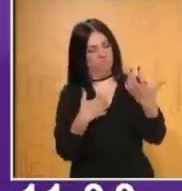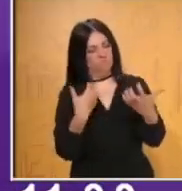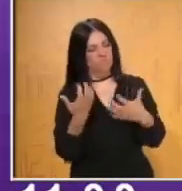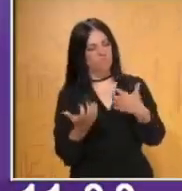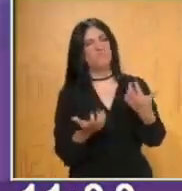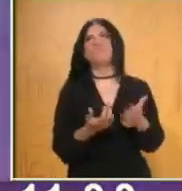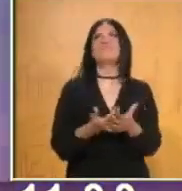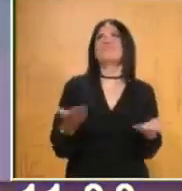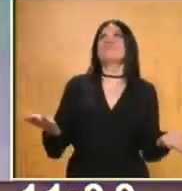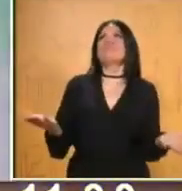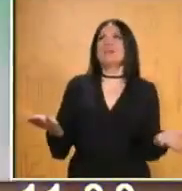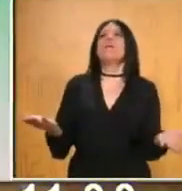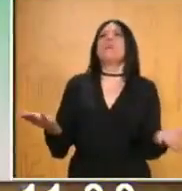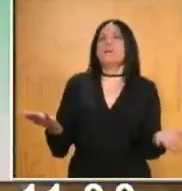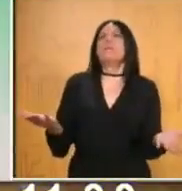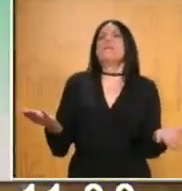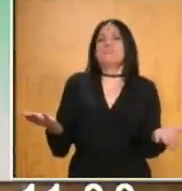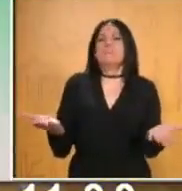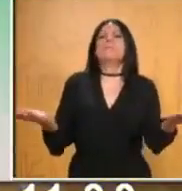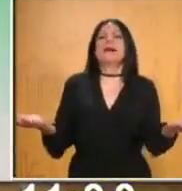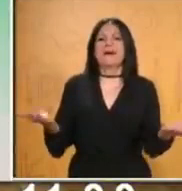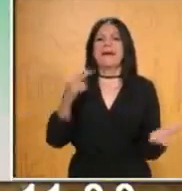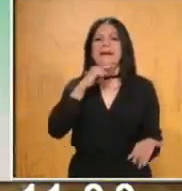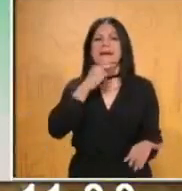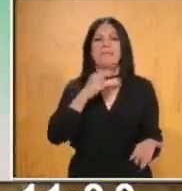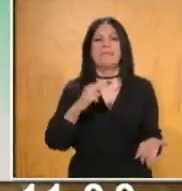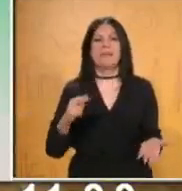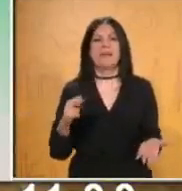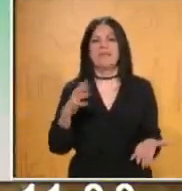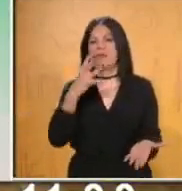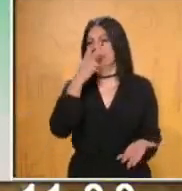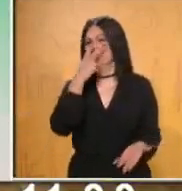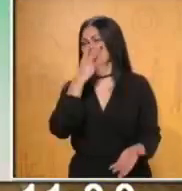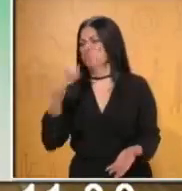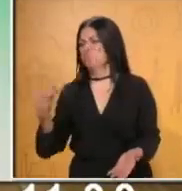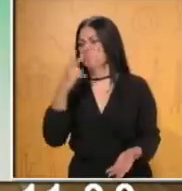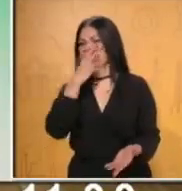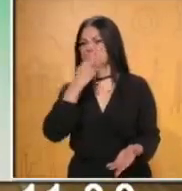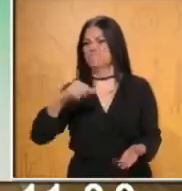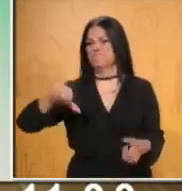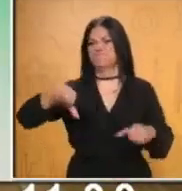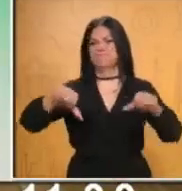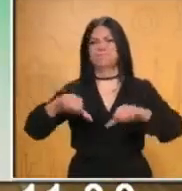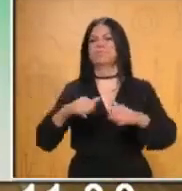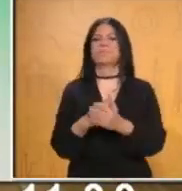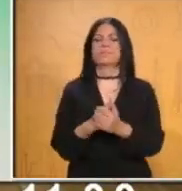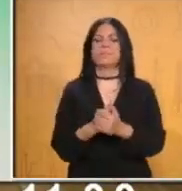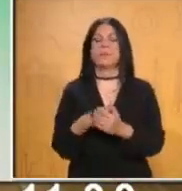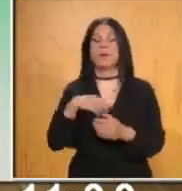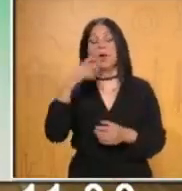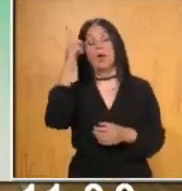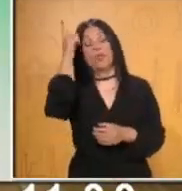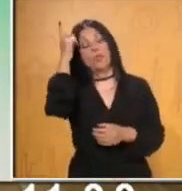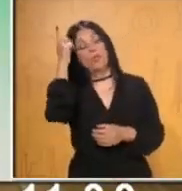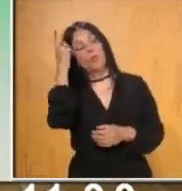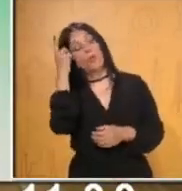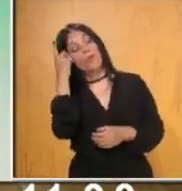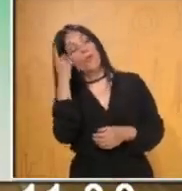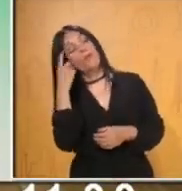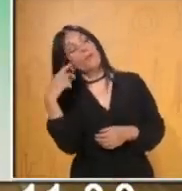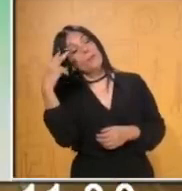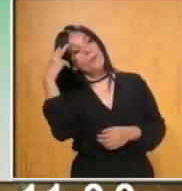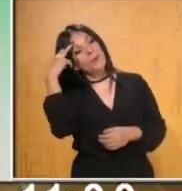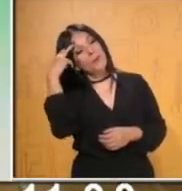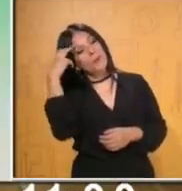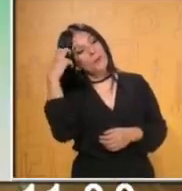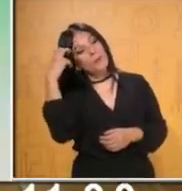que festejar la Navidad son puras patrañas. Pero al caer en un profundo sueño, Scrooge es